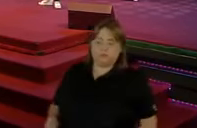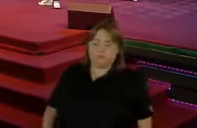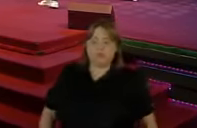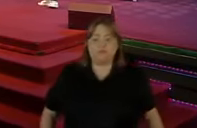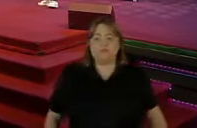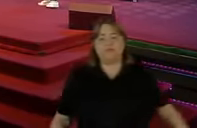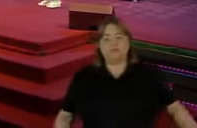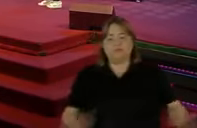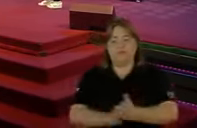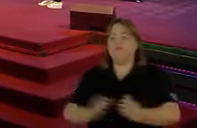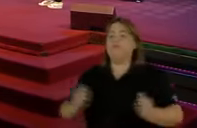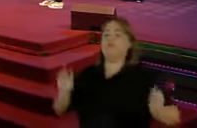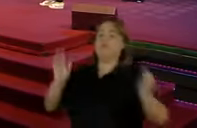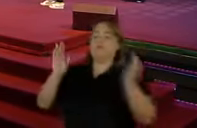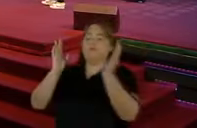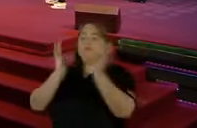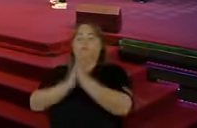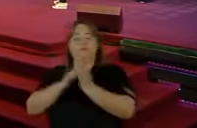Aleluya.